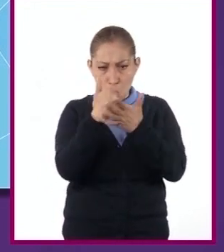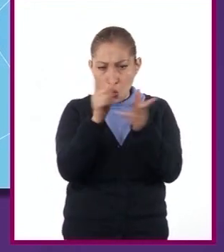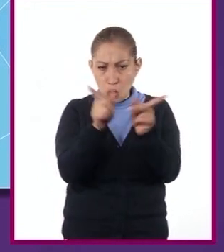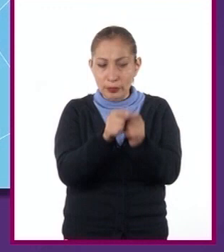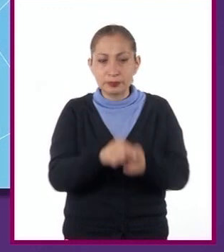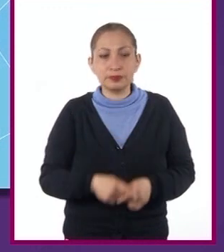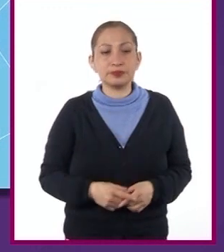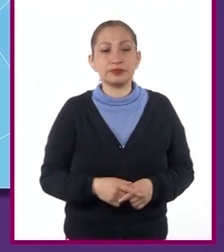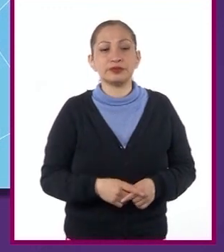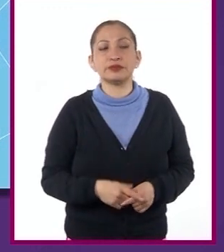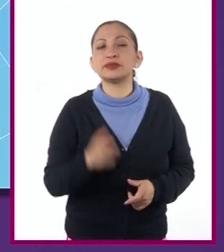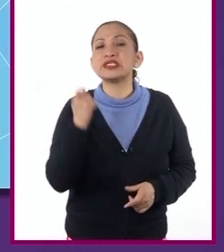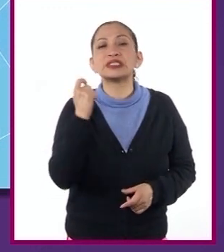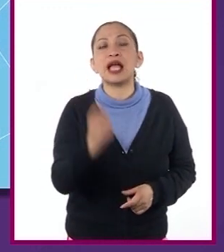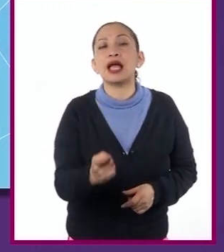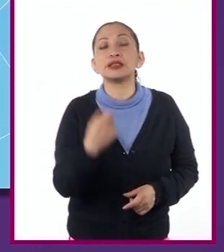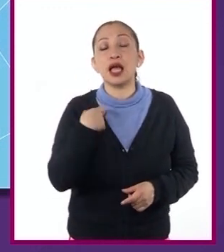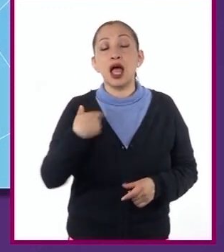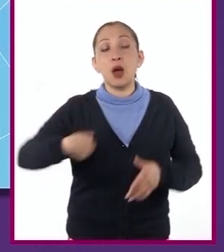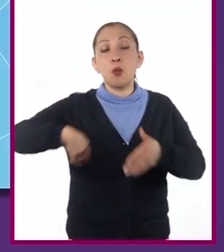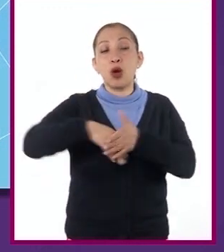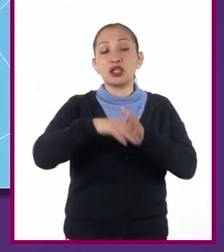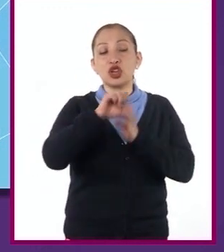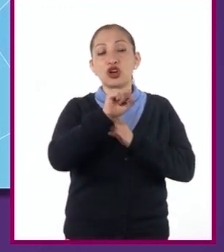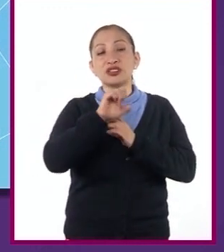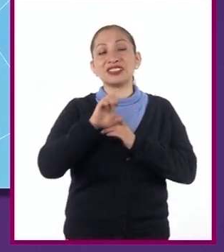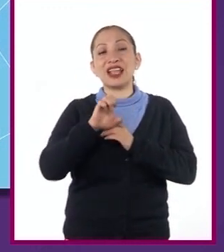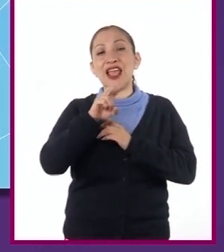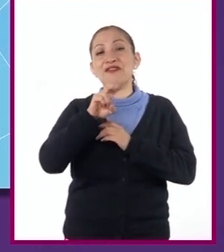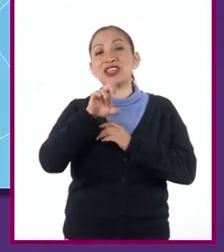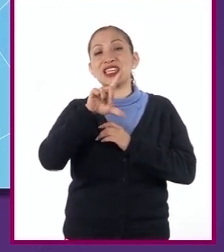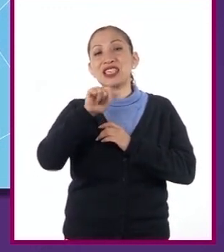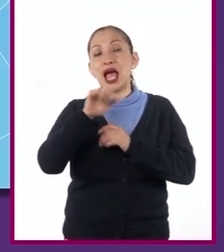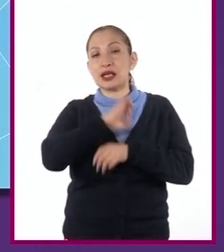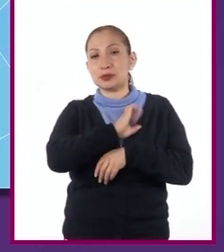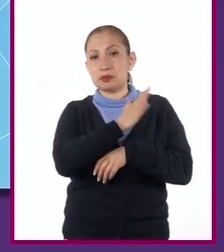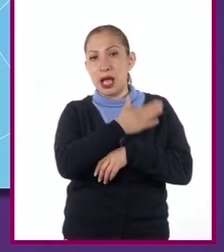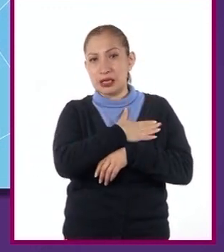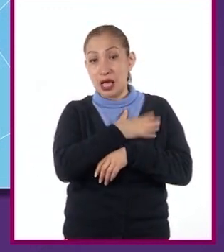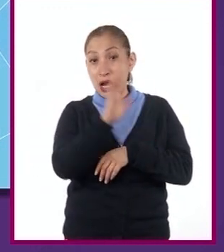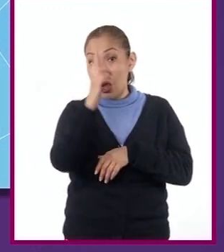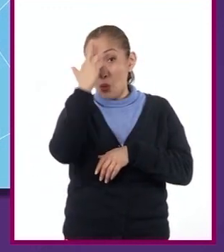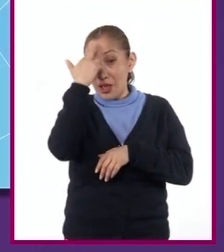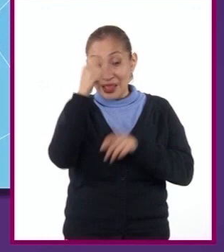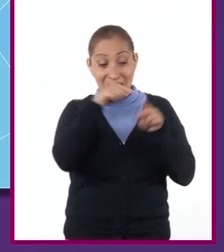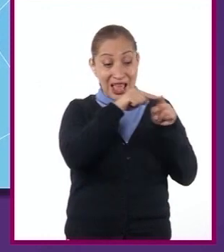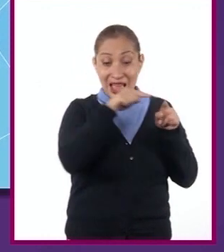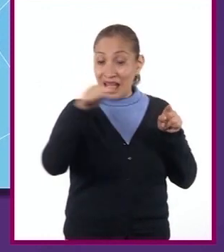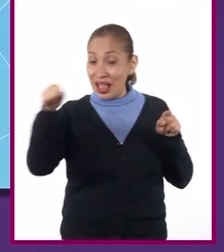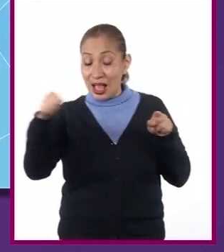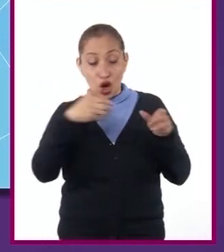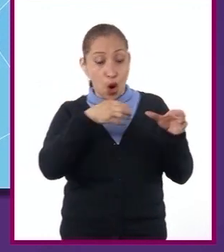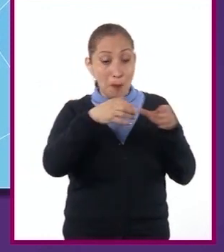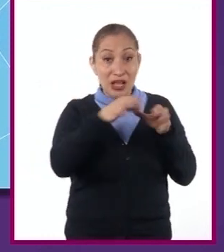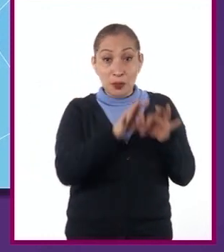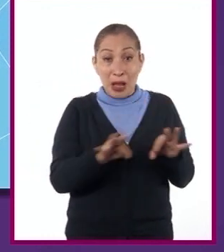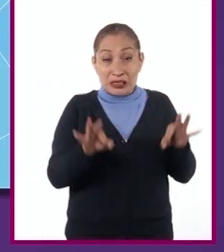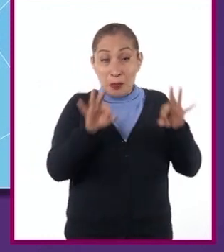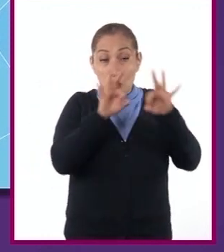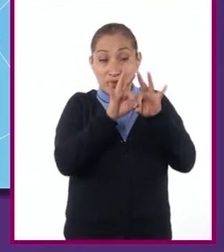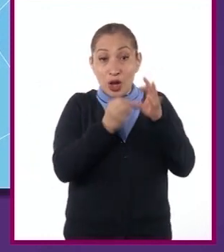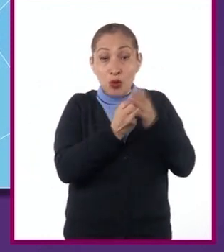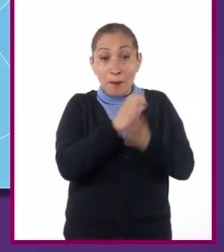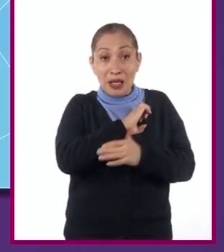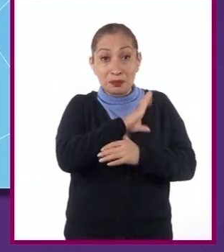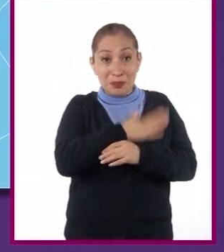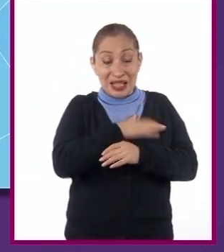poco. Se trata del puerto de Sevilla en España. Recuerden que la ruta comercial más importante de Nueva